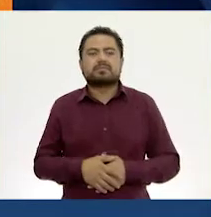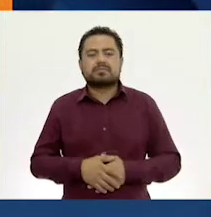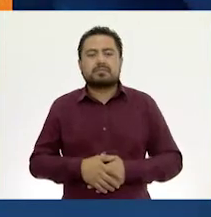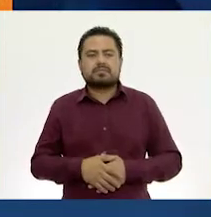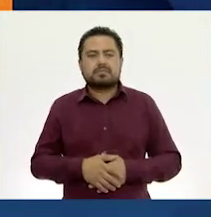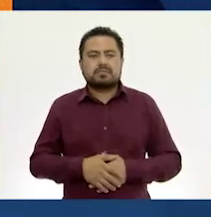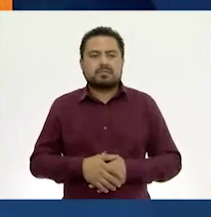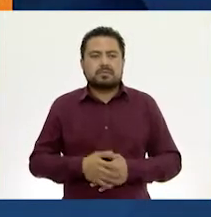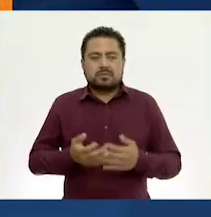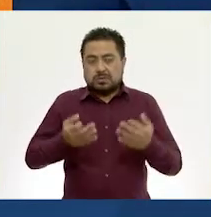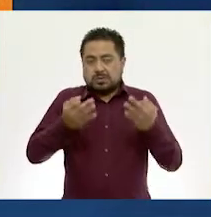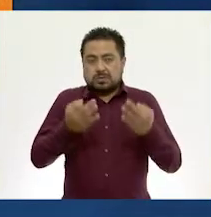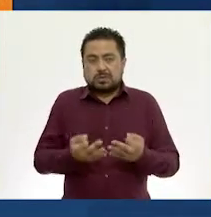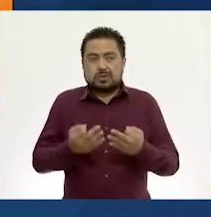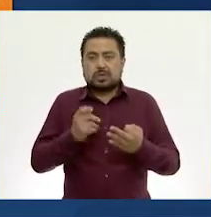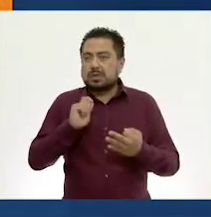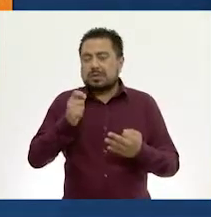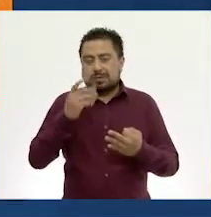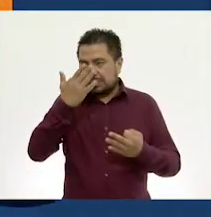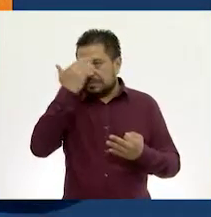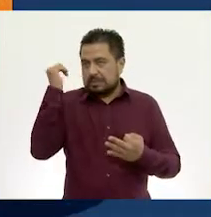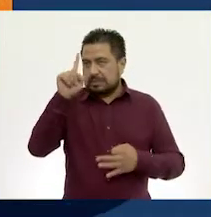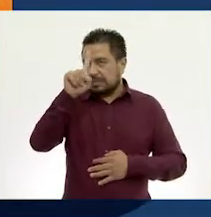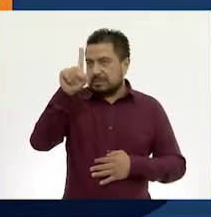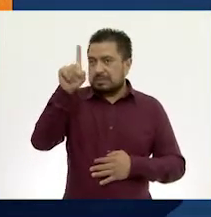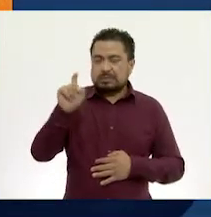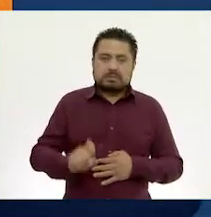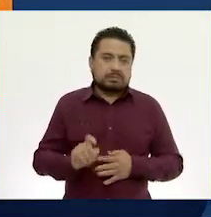El precio original de la chamarra no lo sabemos.